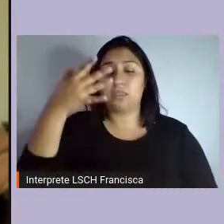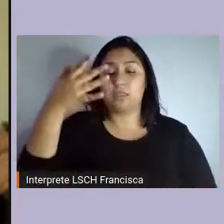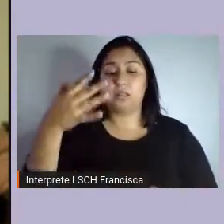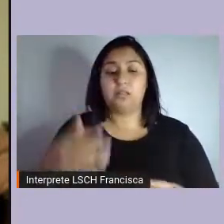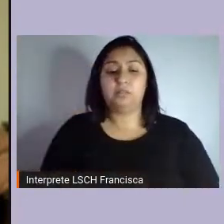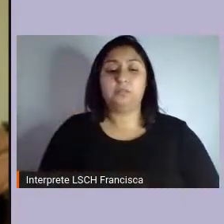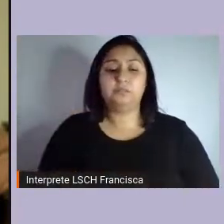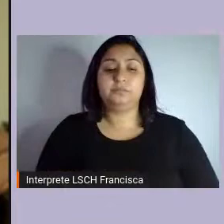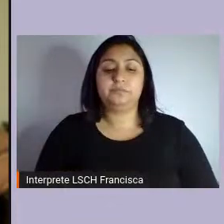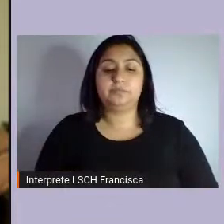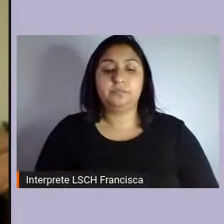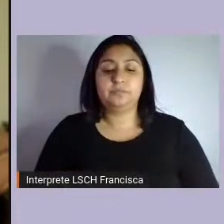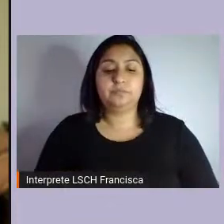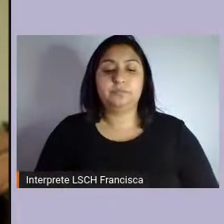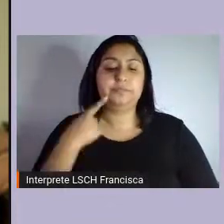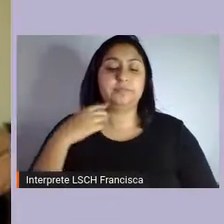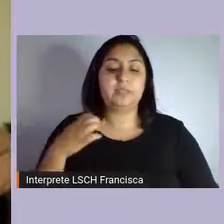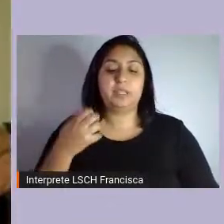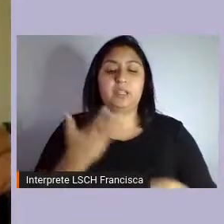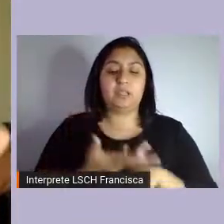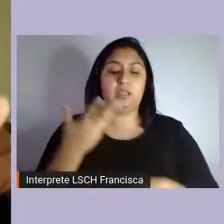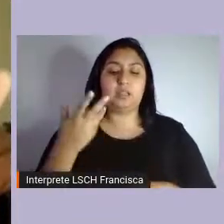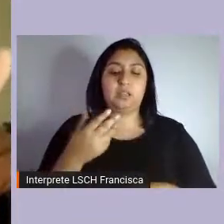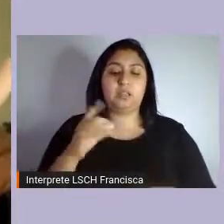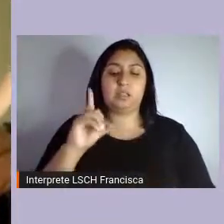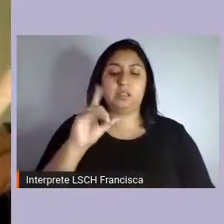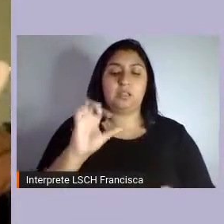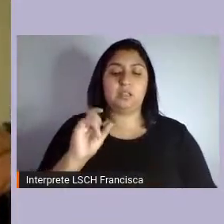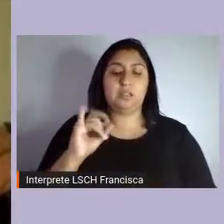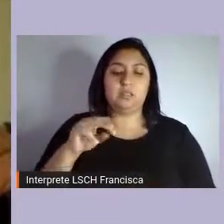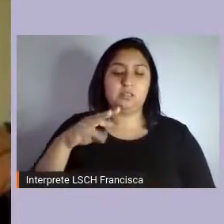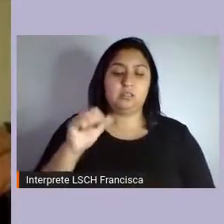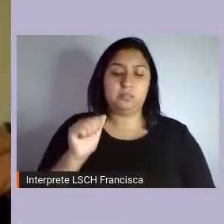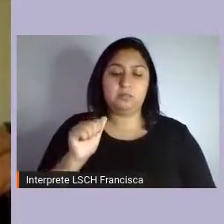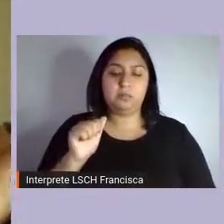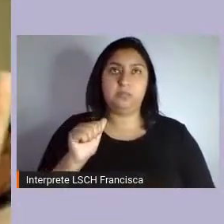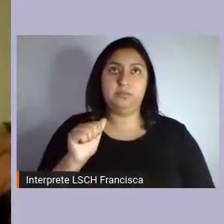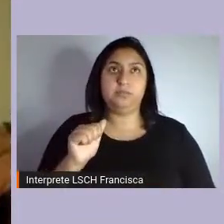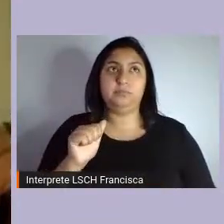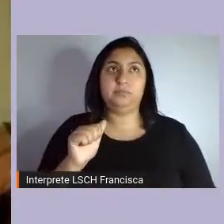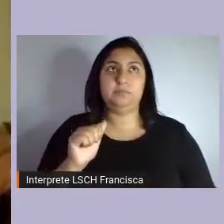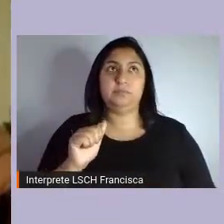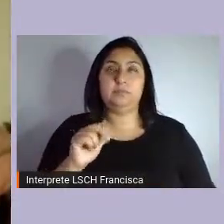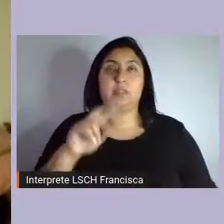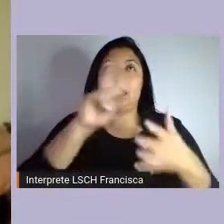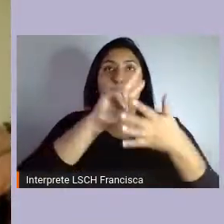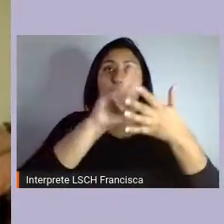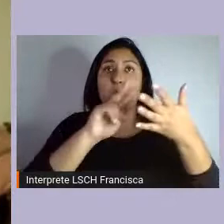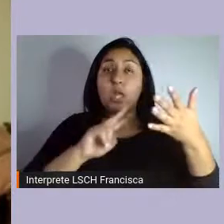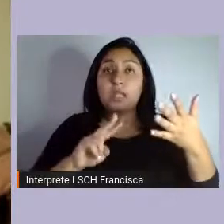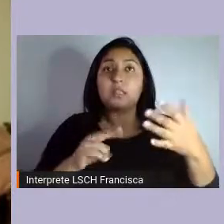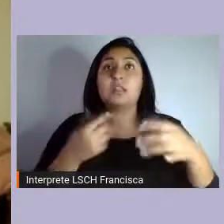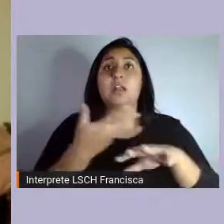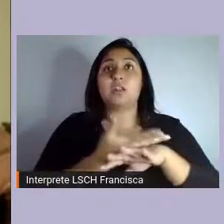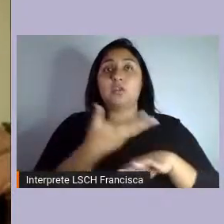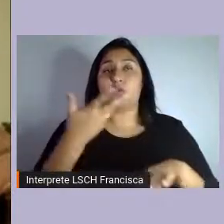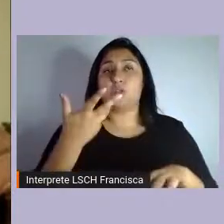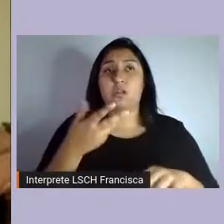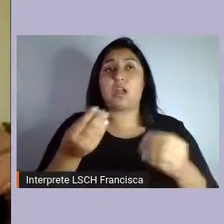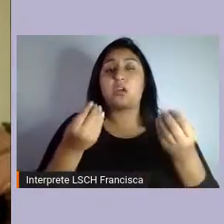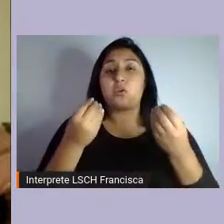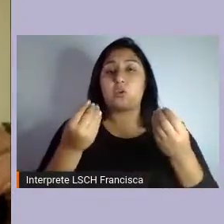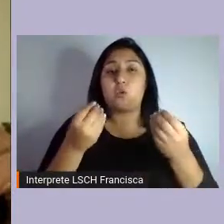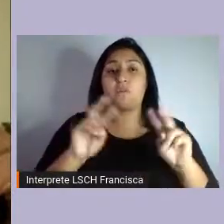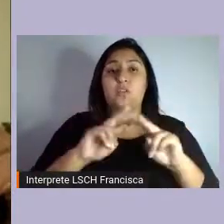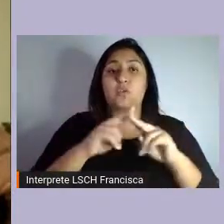¿Qué es lo que hay en las décimas? ¿Qué es lo que hay? Entonces, esta poética. Lo que hay, obviamente, es una construcción